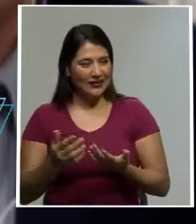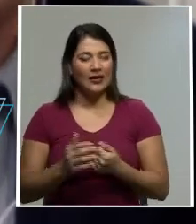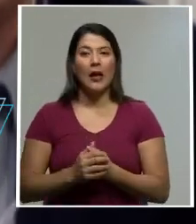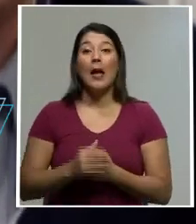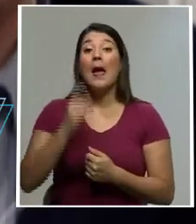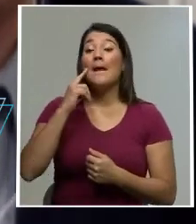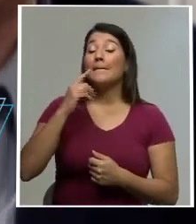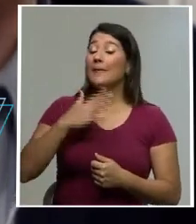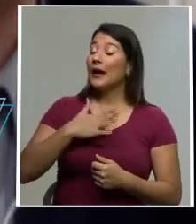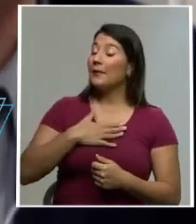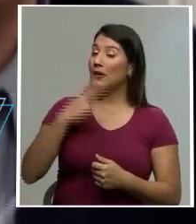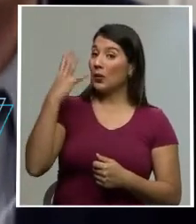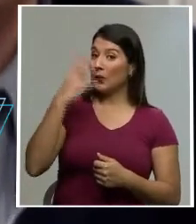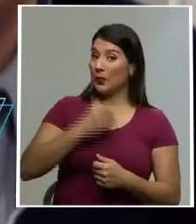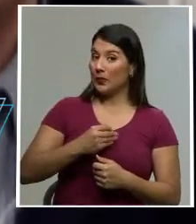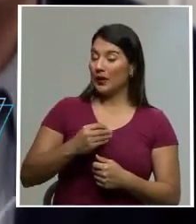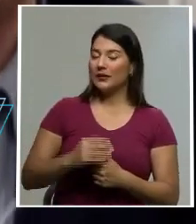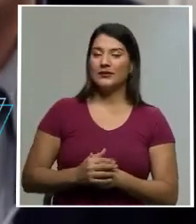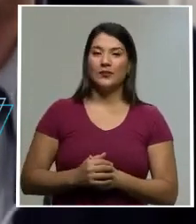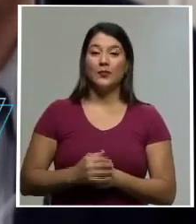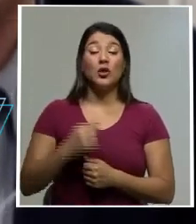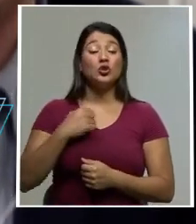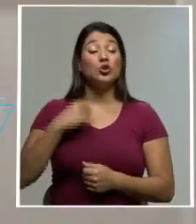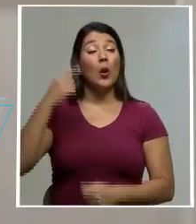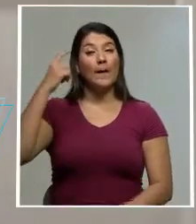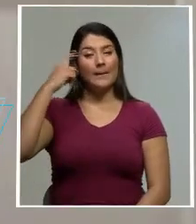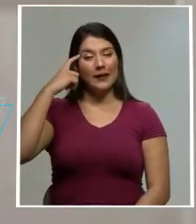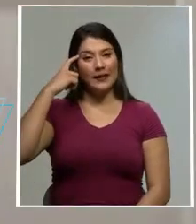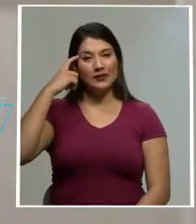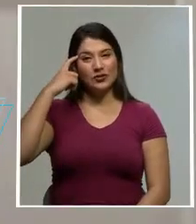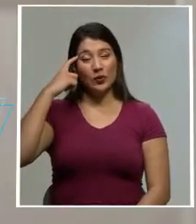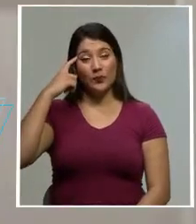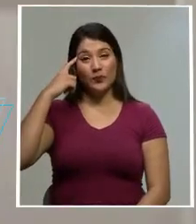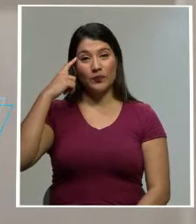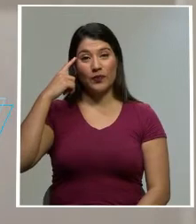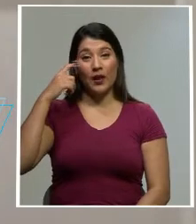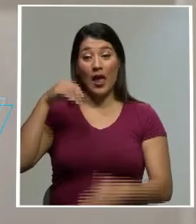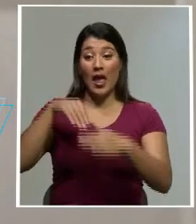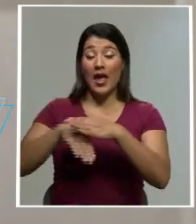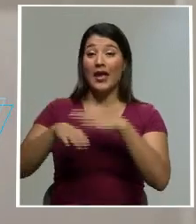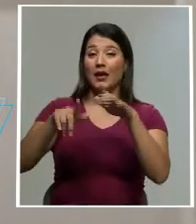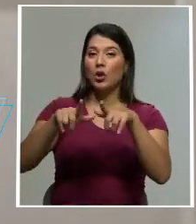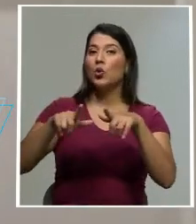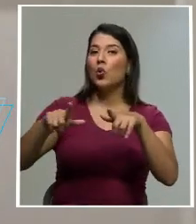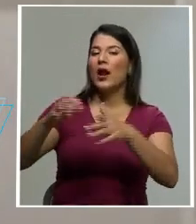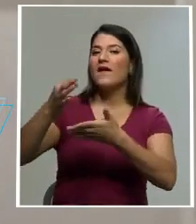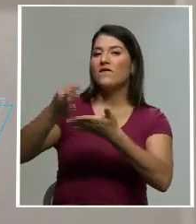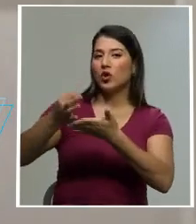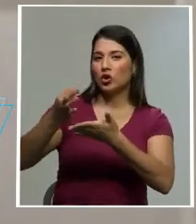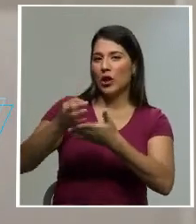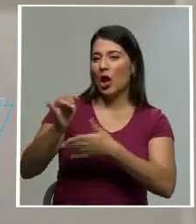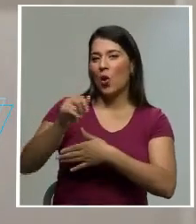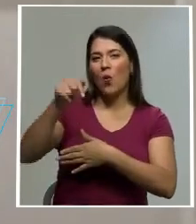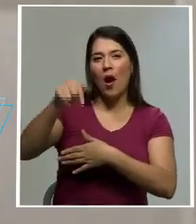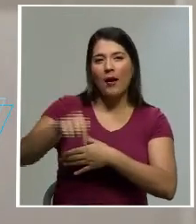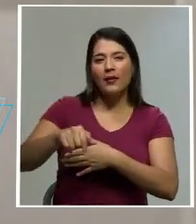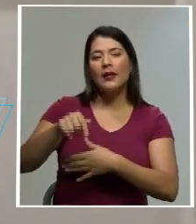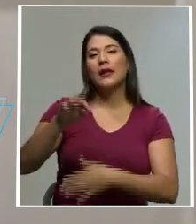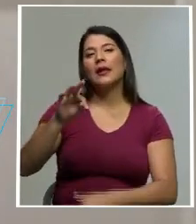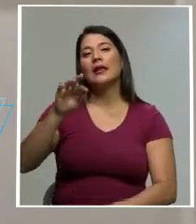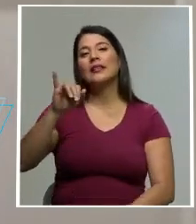Para mí ha sido fantástico. Pienso que o sea, en lugares, sitios fronterizos como acá, como El Paso,